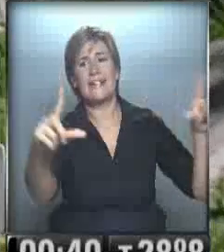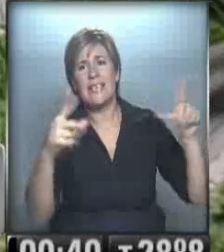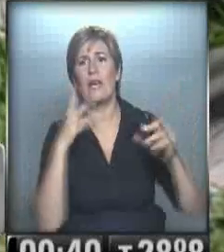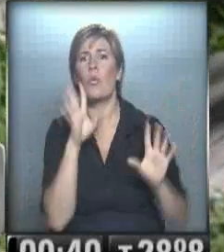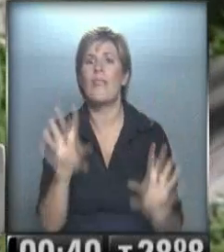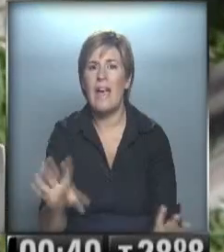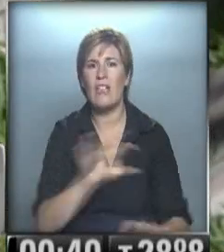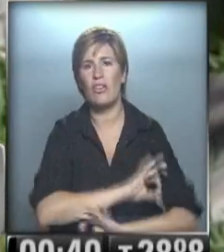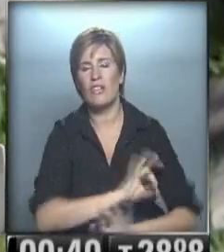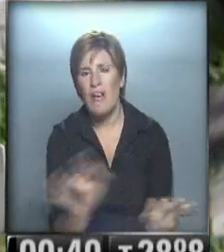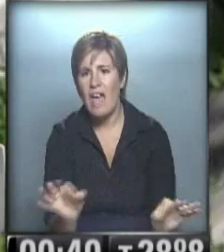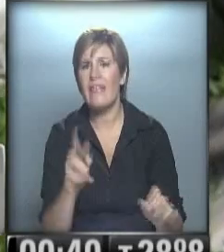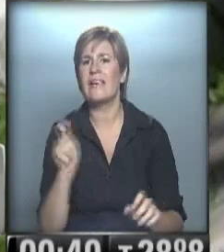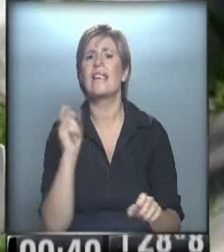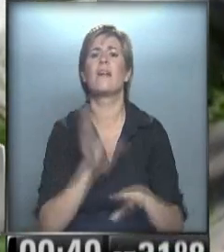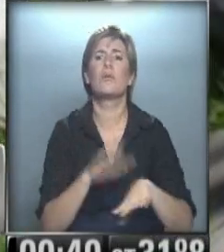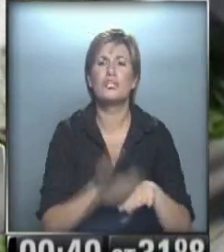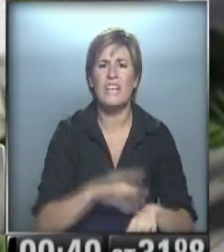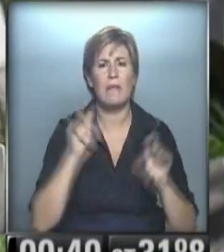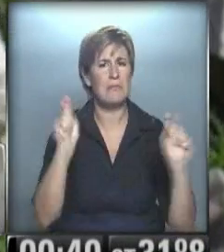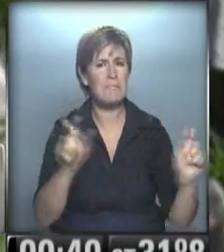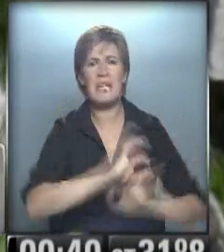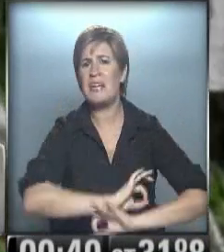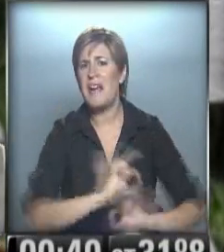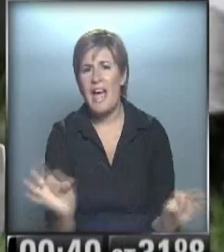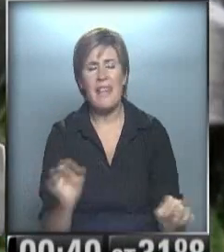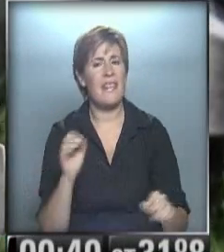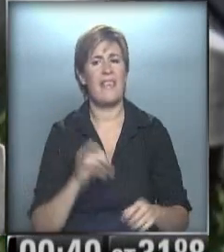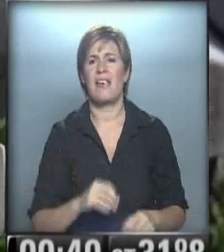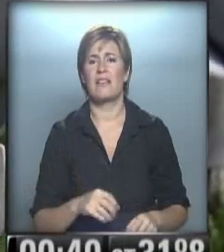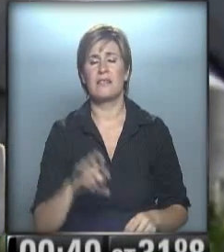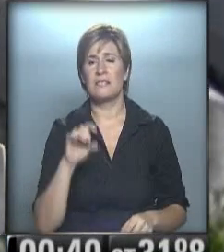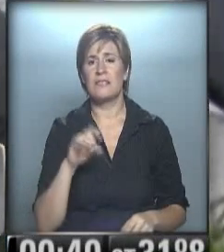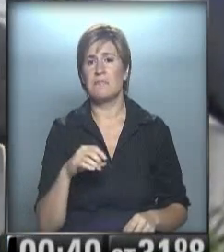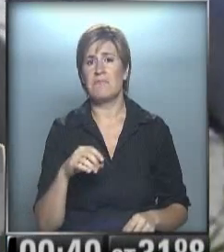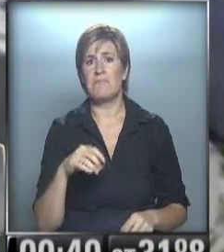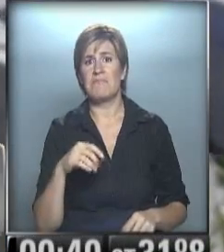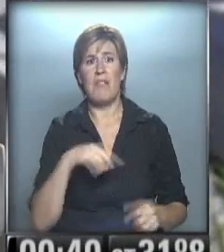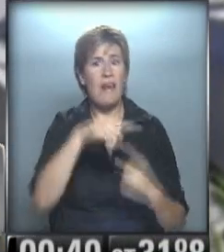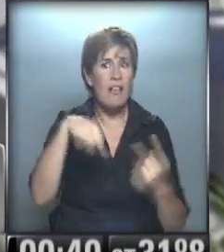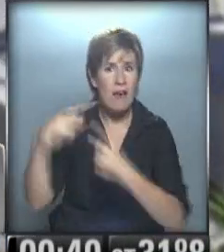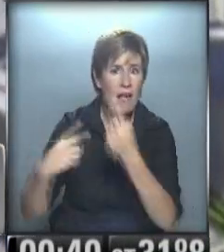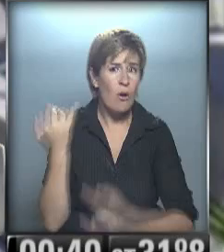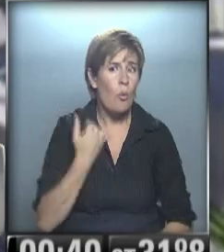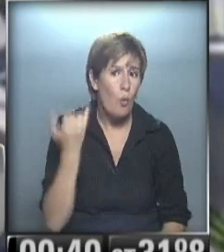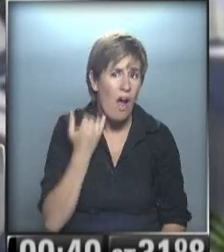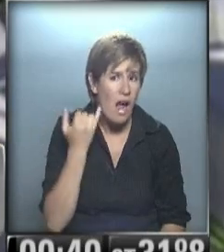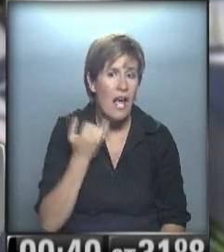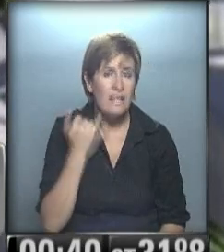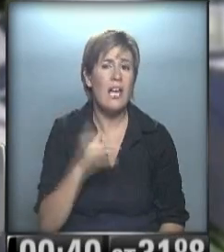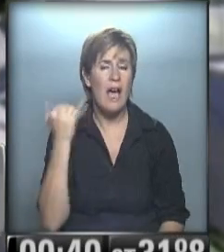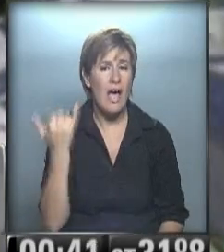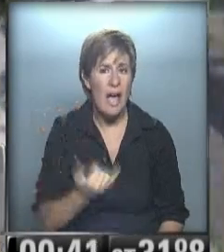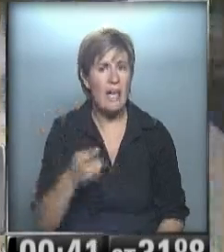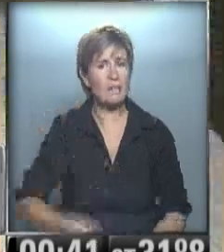no había cuál era el nombre de la empresa ni qué iban a hacer. Solamente a través de el rumoreo sabemos que estaban haciendo una excavación de